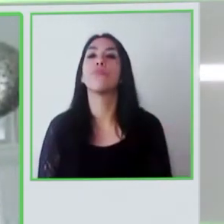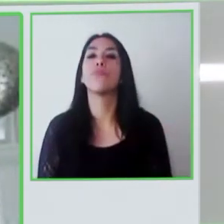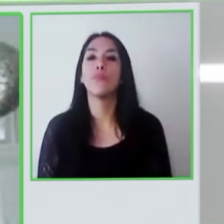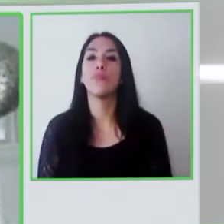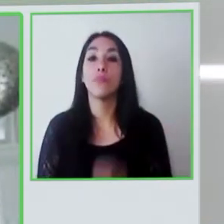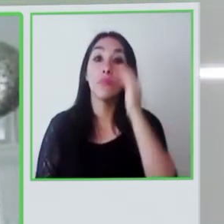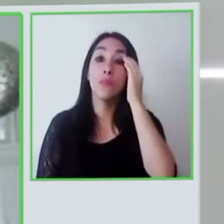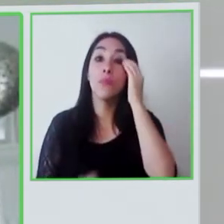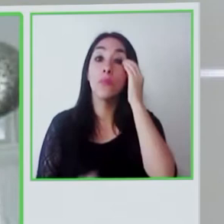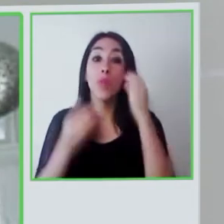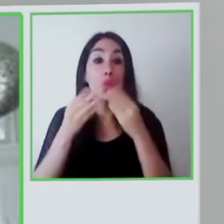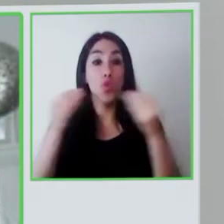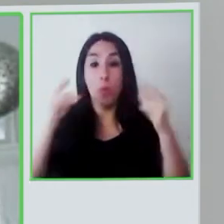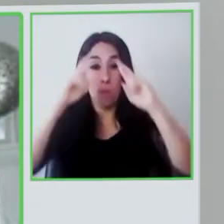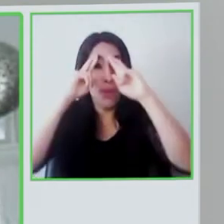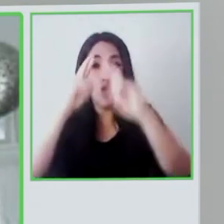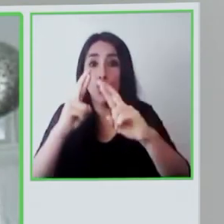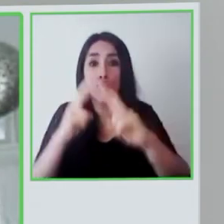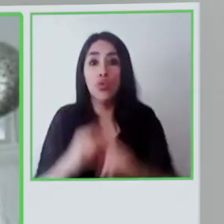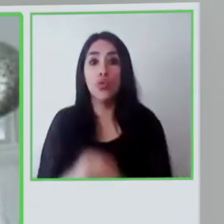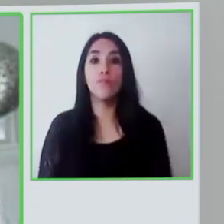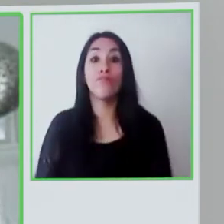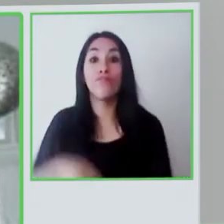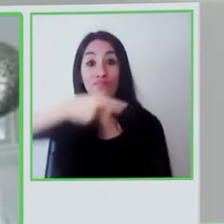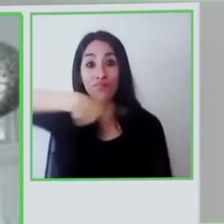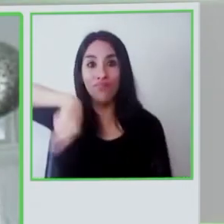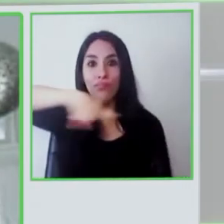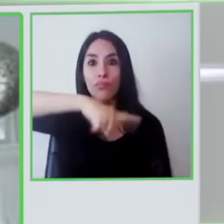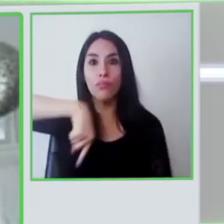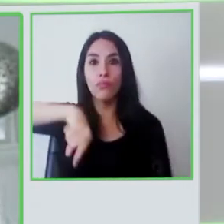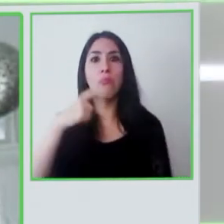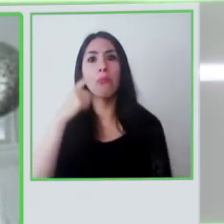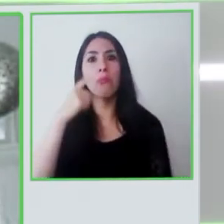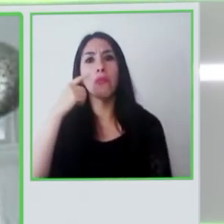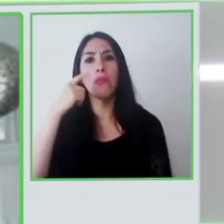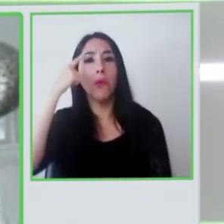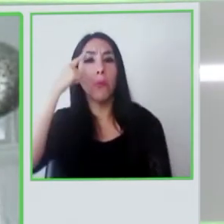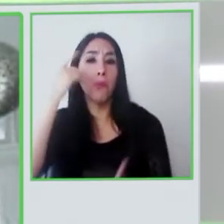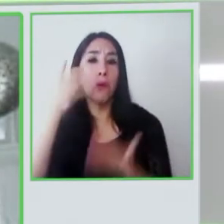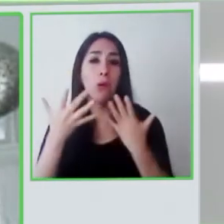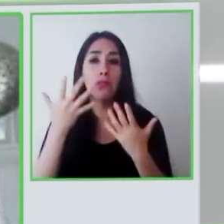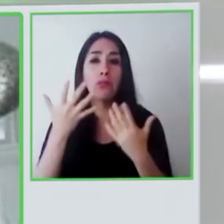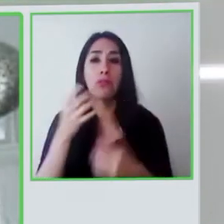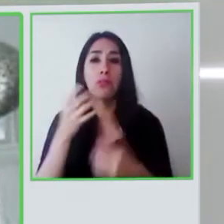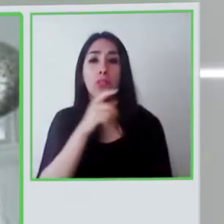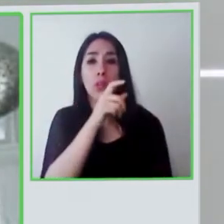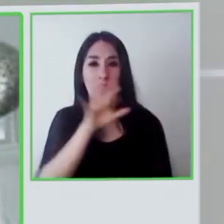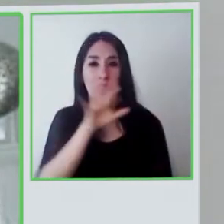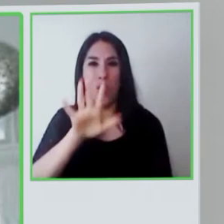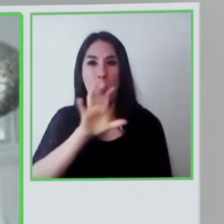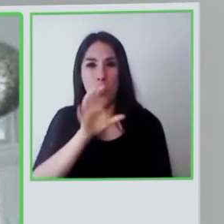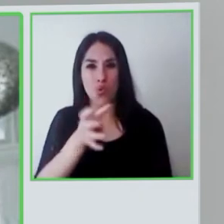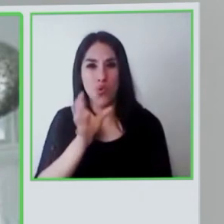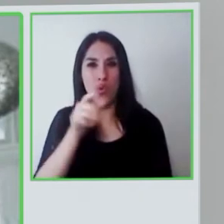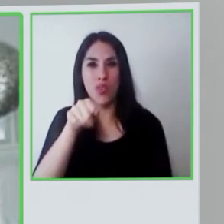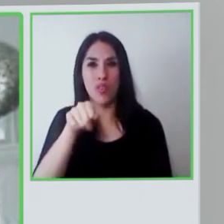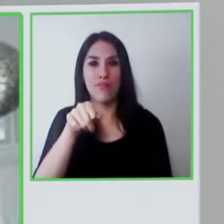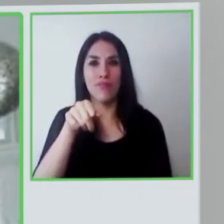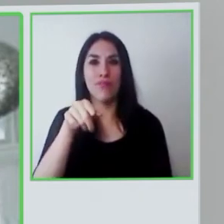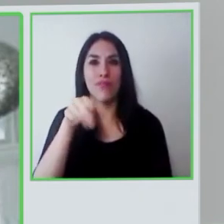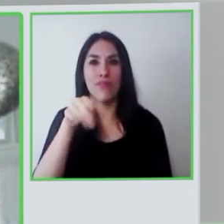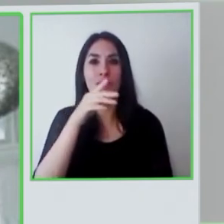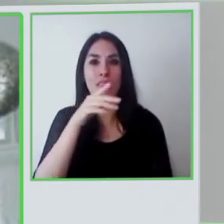nosotros tenemos el día nacional de la discapacidad todos los años en diciembre es muy importante aprender directamente de las personas con